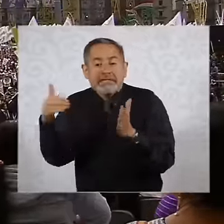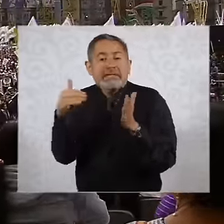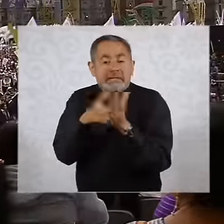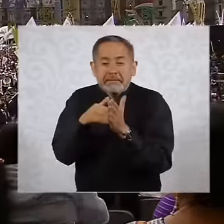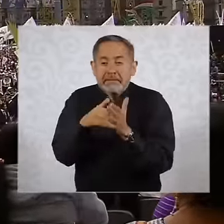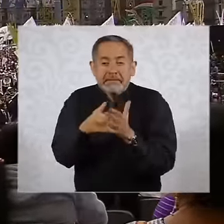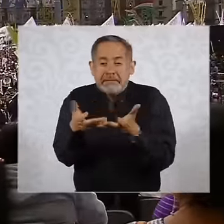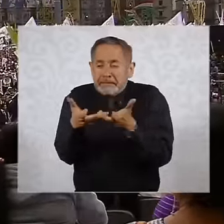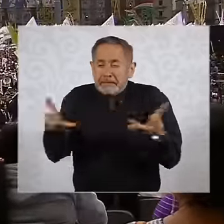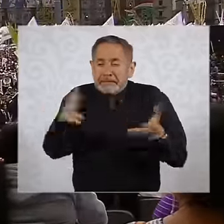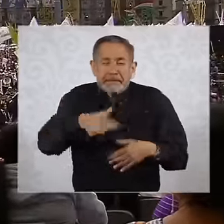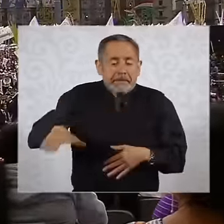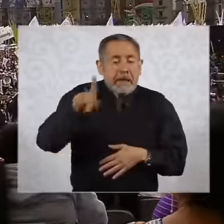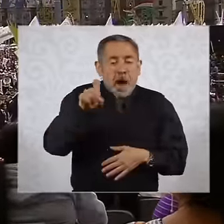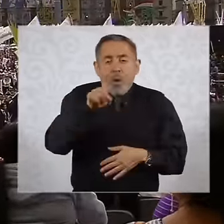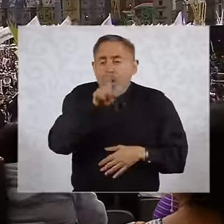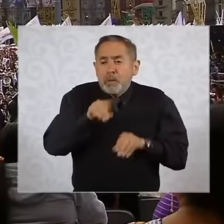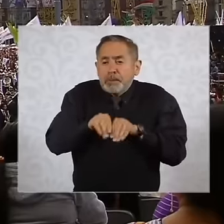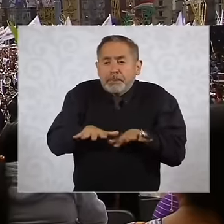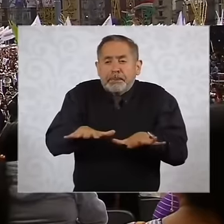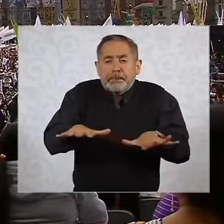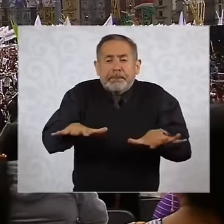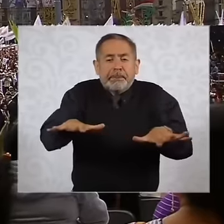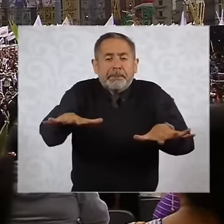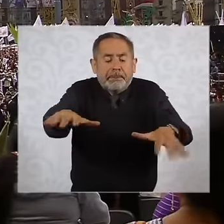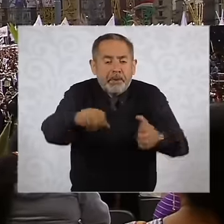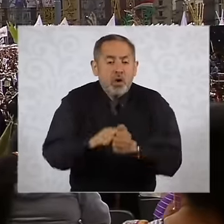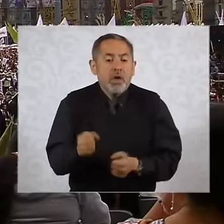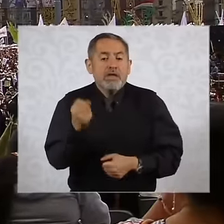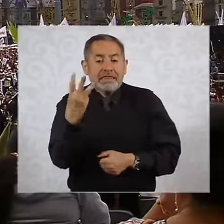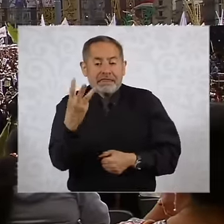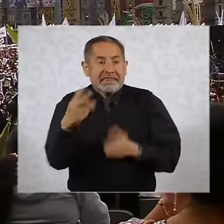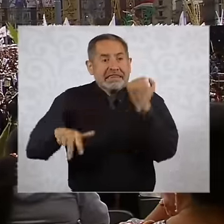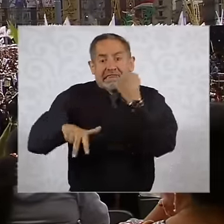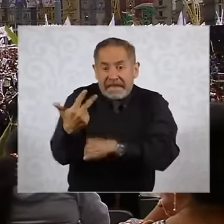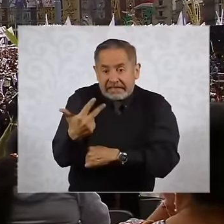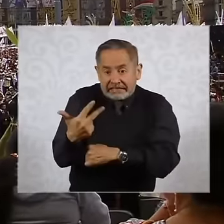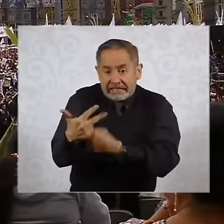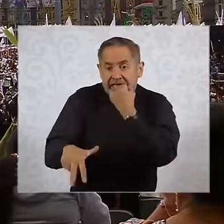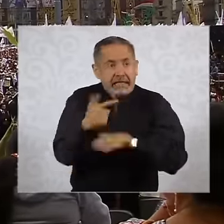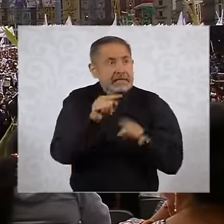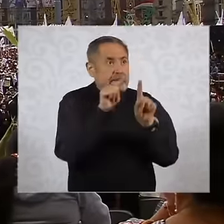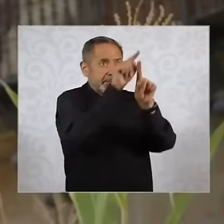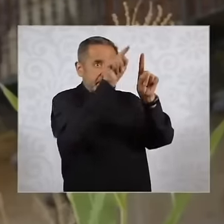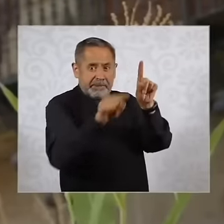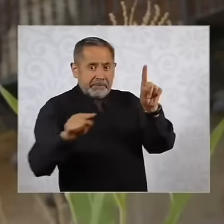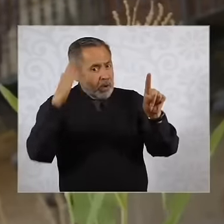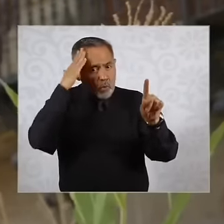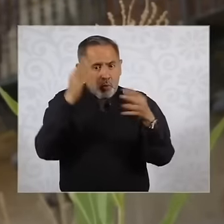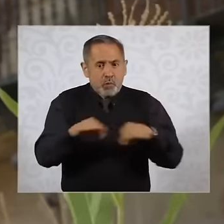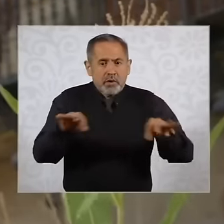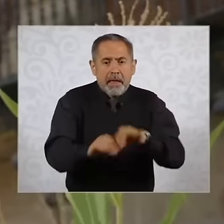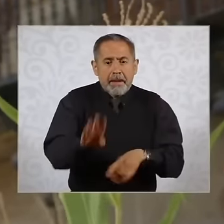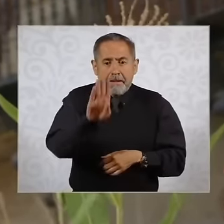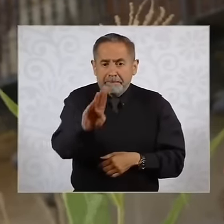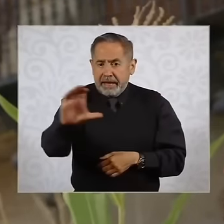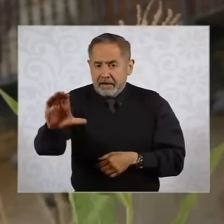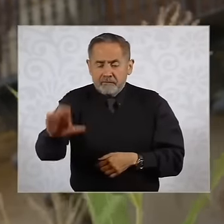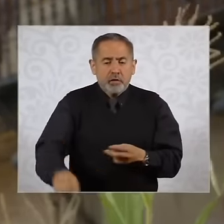riego, empezando con 13 distritos prioritarios: Baja